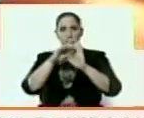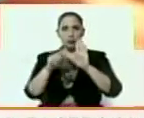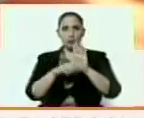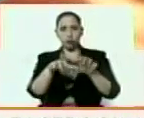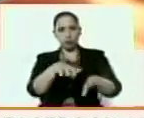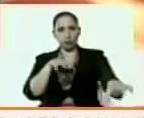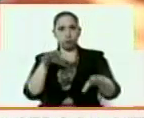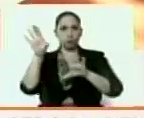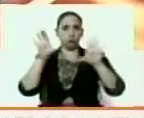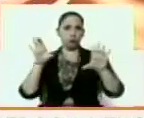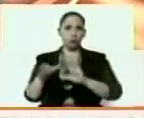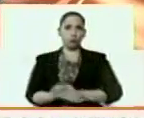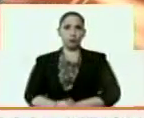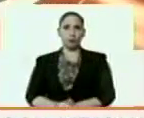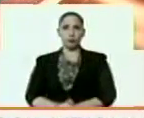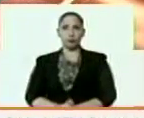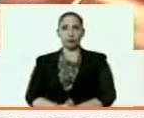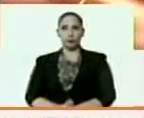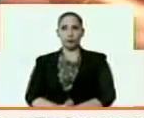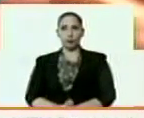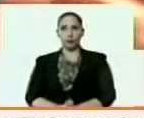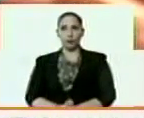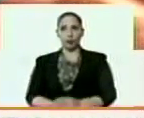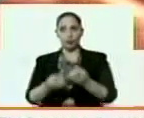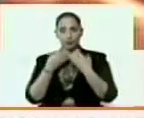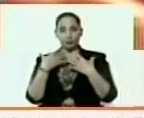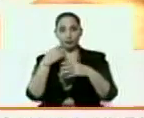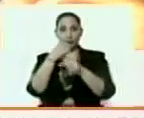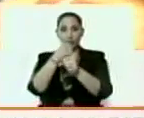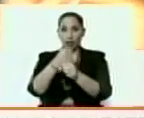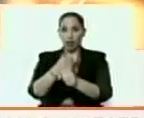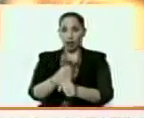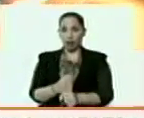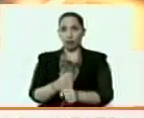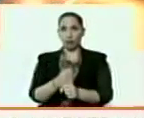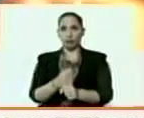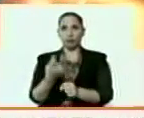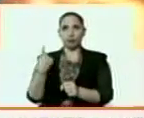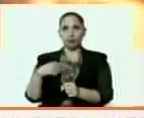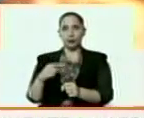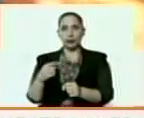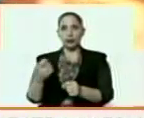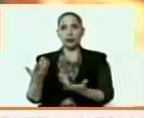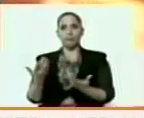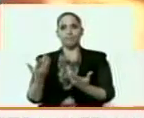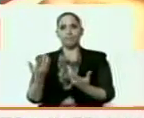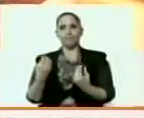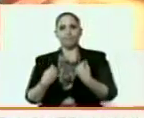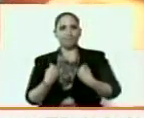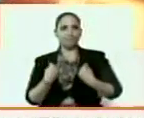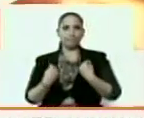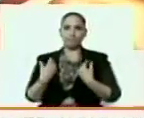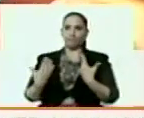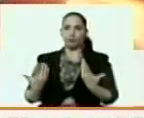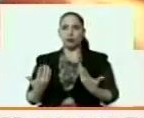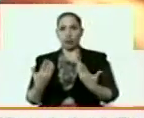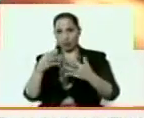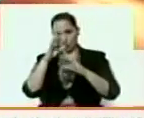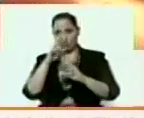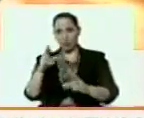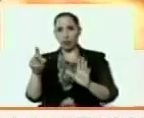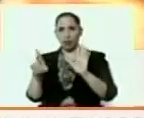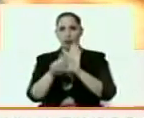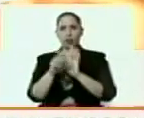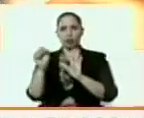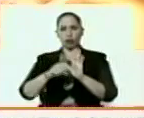de los países, bueno, están esperando y tienen ansias por el respeto a la legalidad. Yo sí creo que uno de